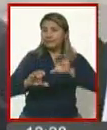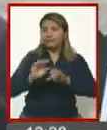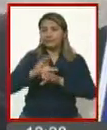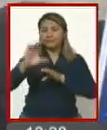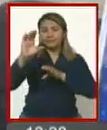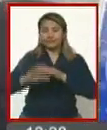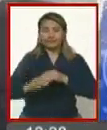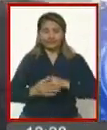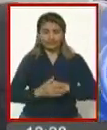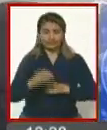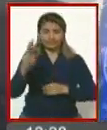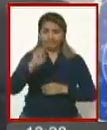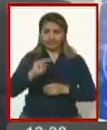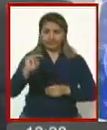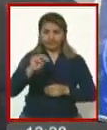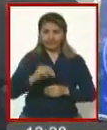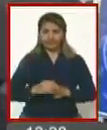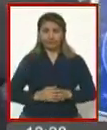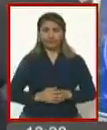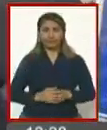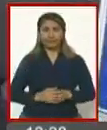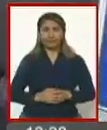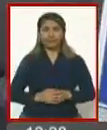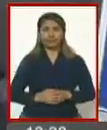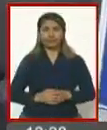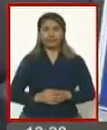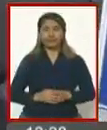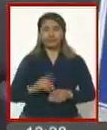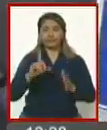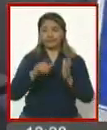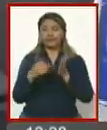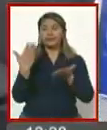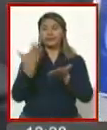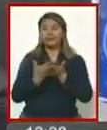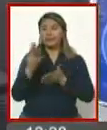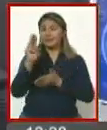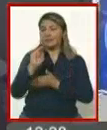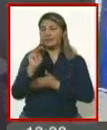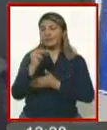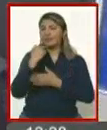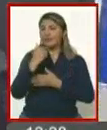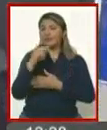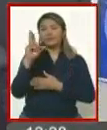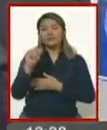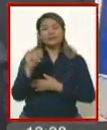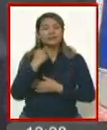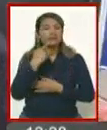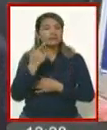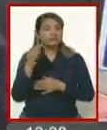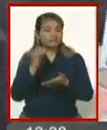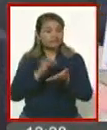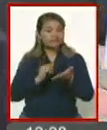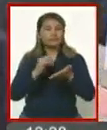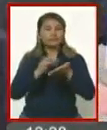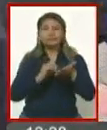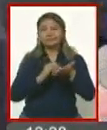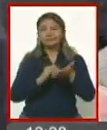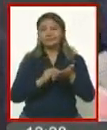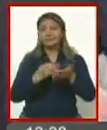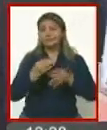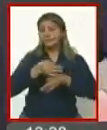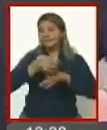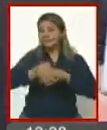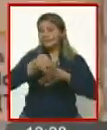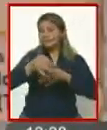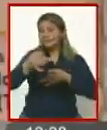más, ya va a estar para el día martes, me dijo. Y vuelvo el martes, vengo y me dice que no, que esto, que faltó esto. Así me tiene hasta